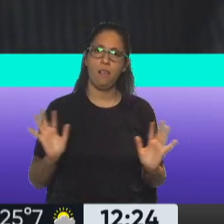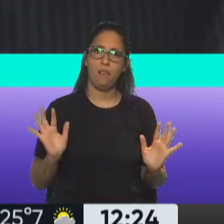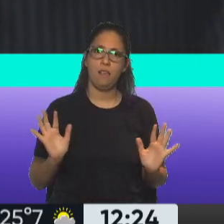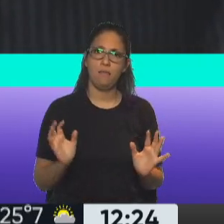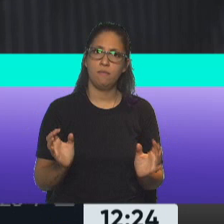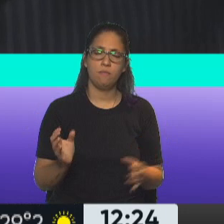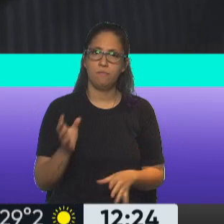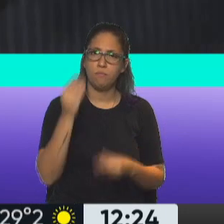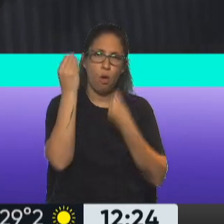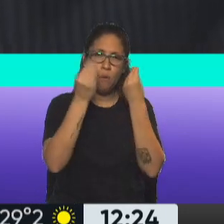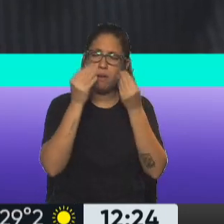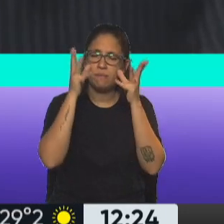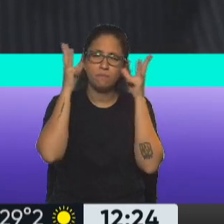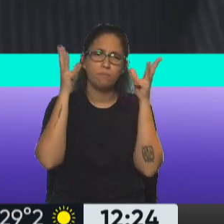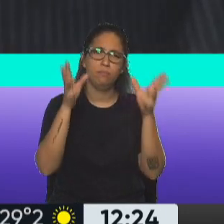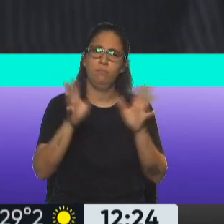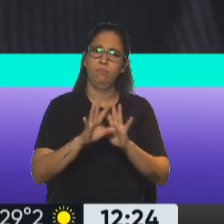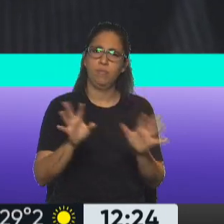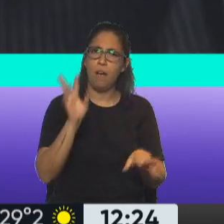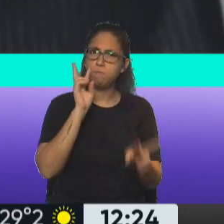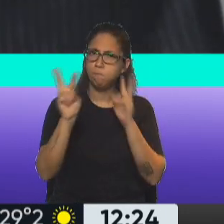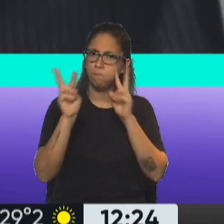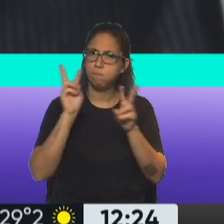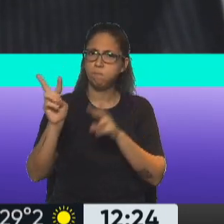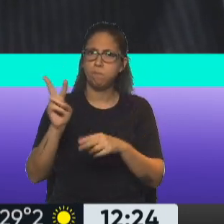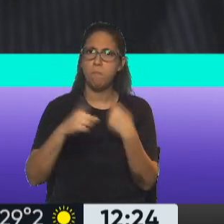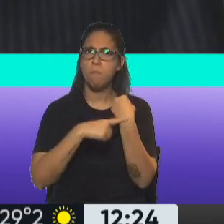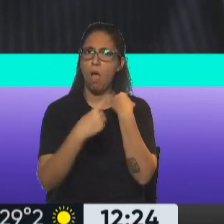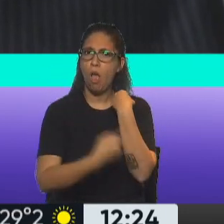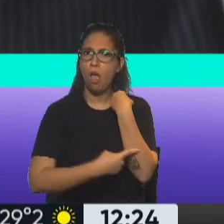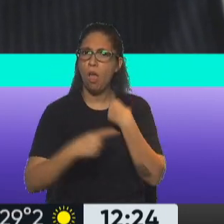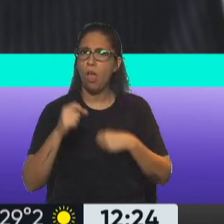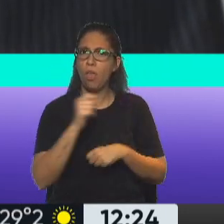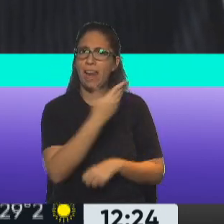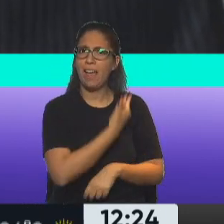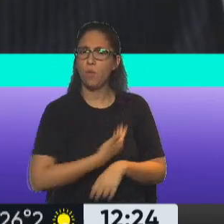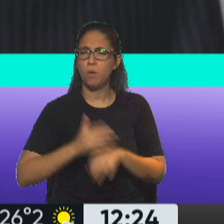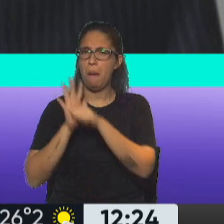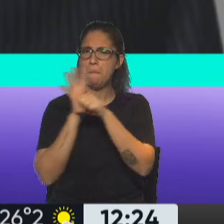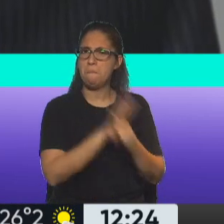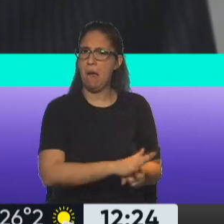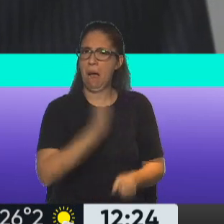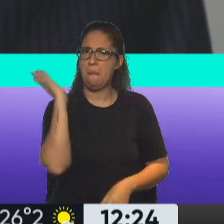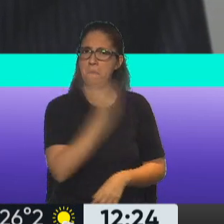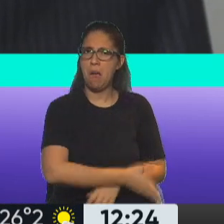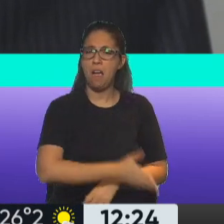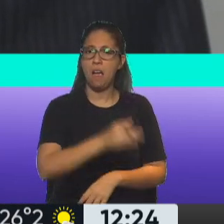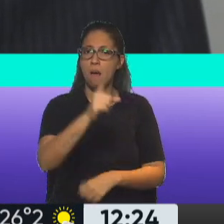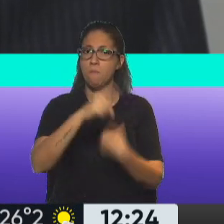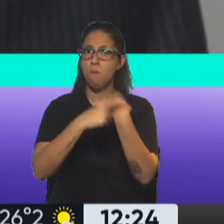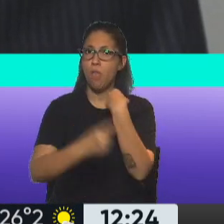enorme preocupación. Ya hemos visto cómo avasalló al poder ejecutivo, cómo avasalló al